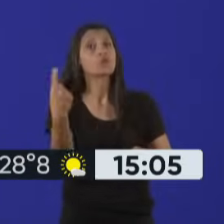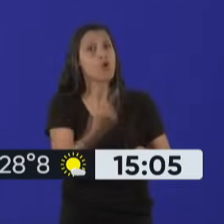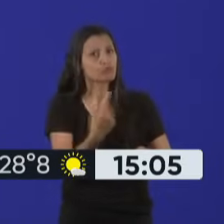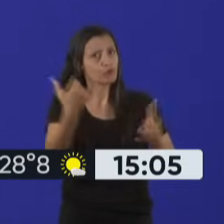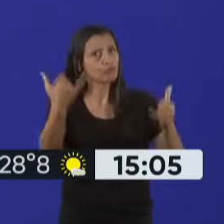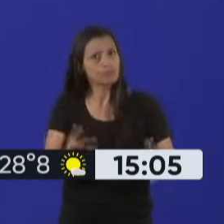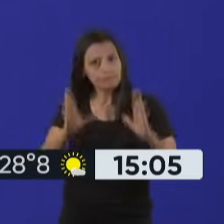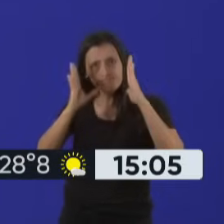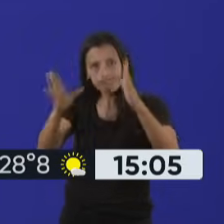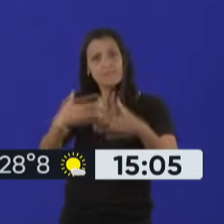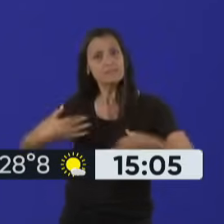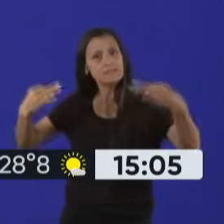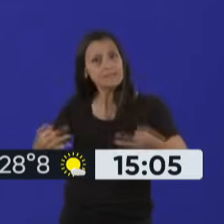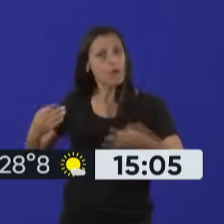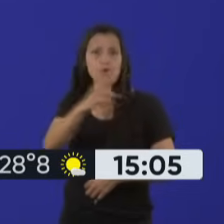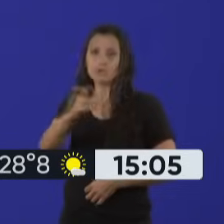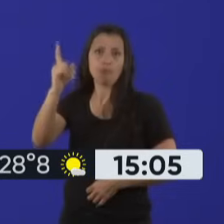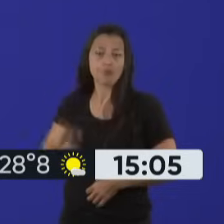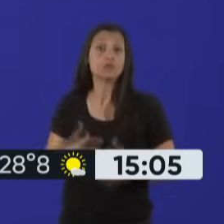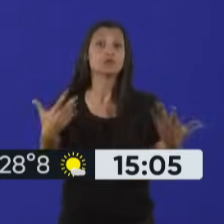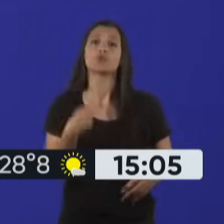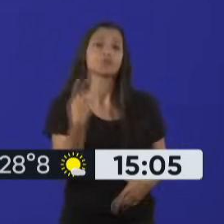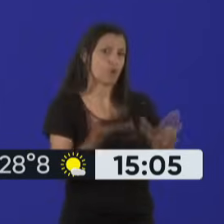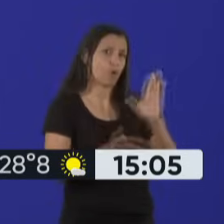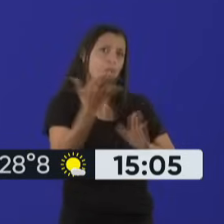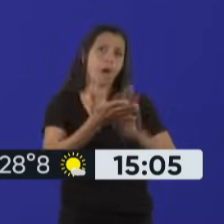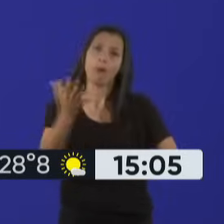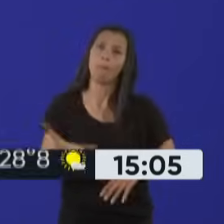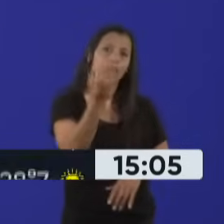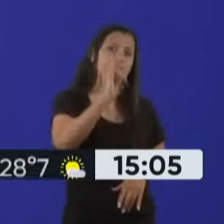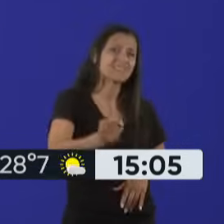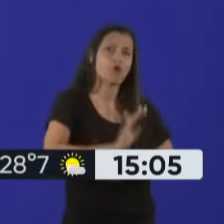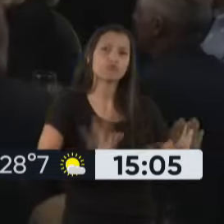la convicción, por ende lo vamos a hacer.